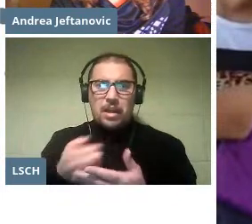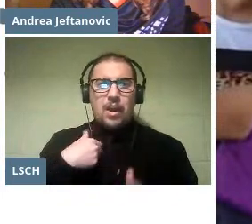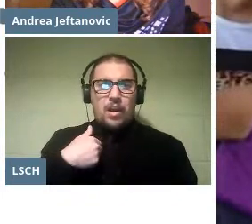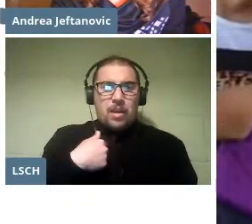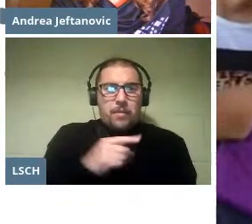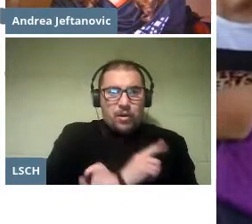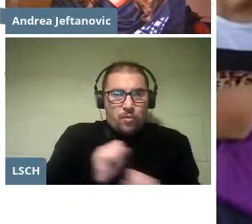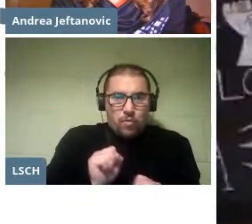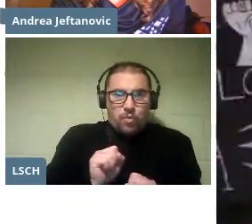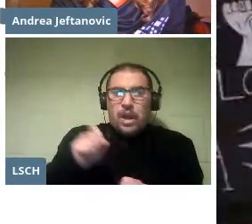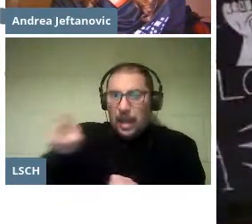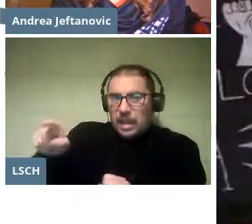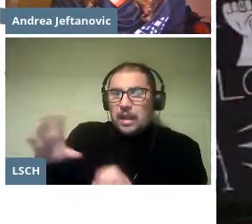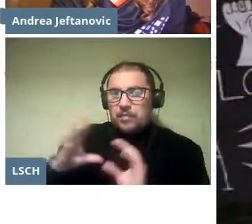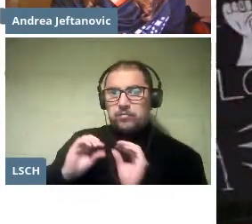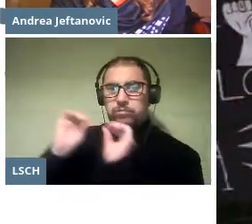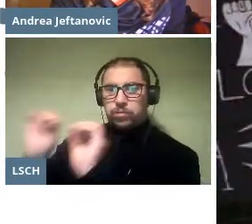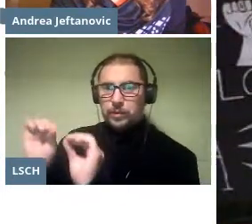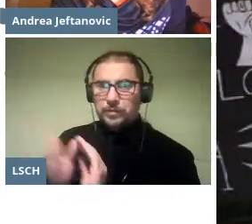que sea para ellas.